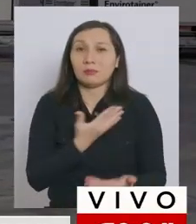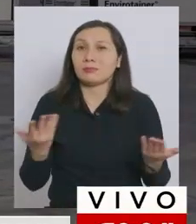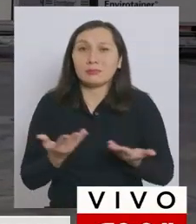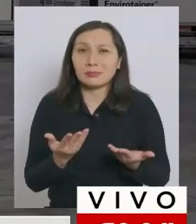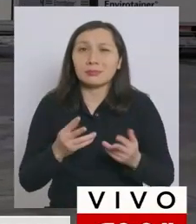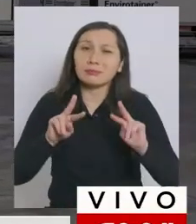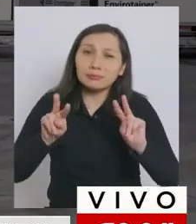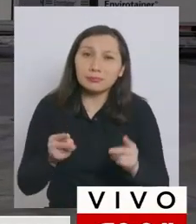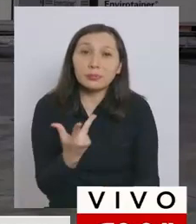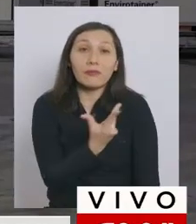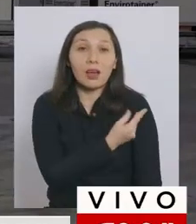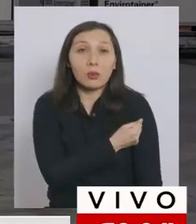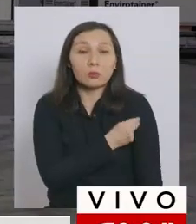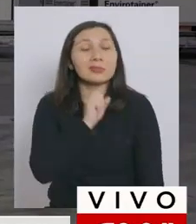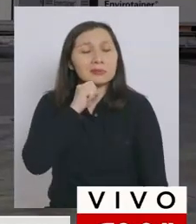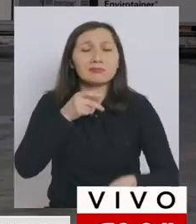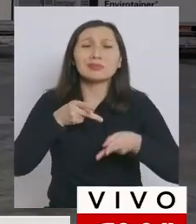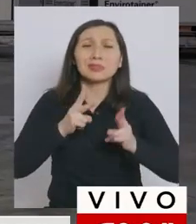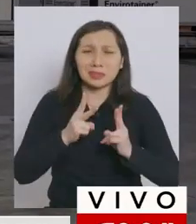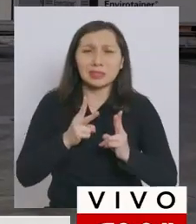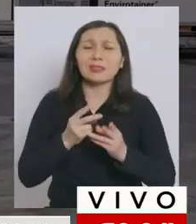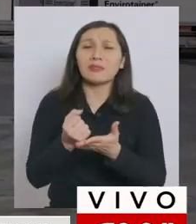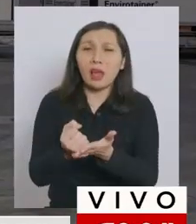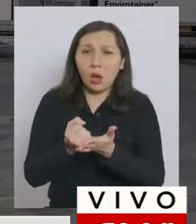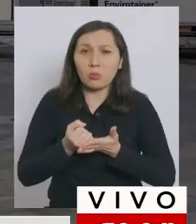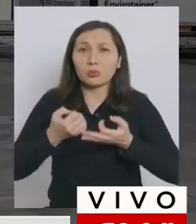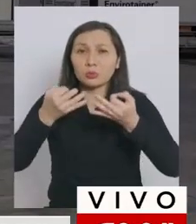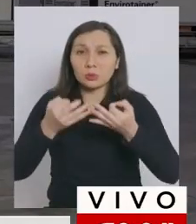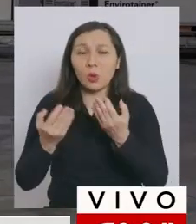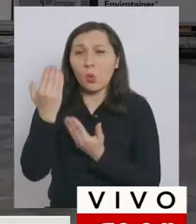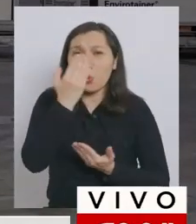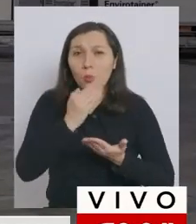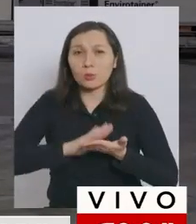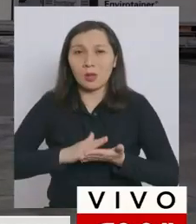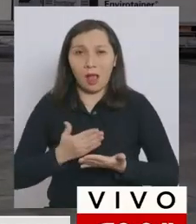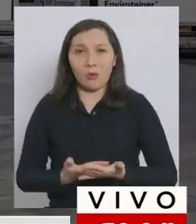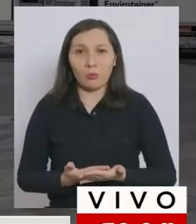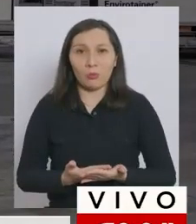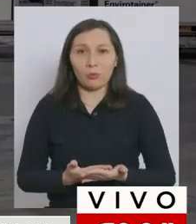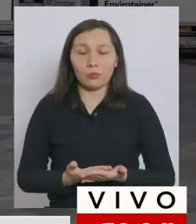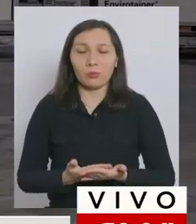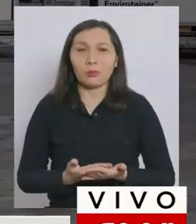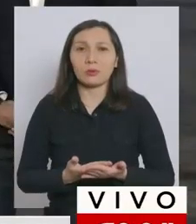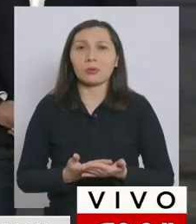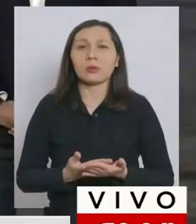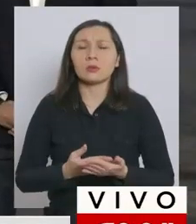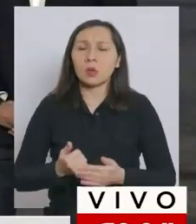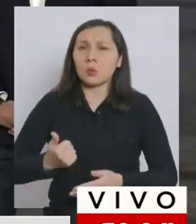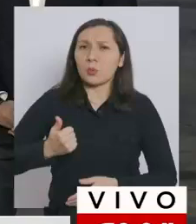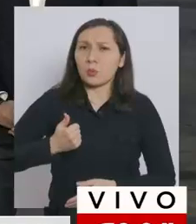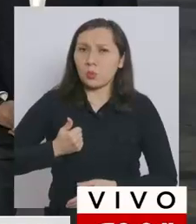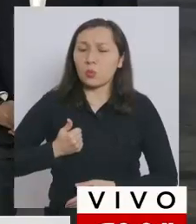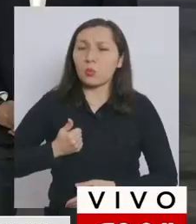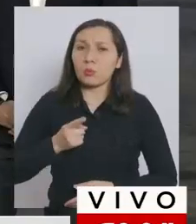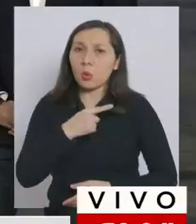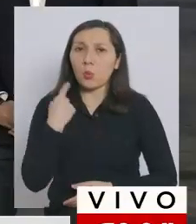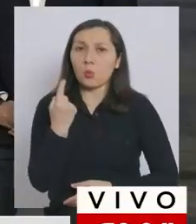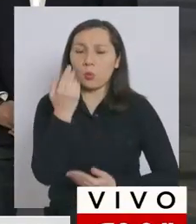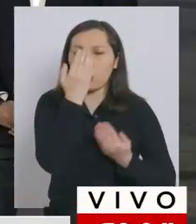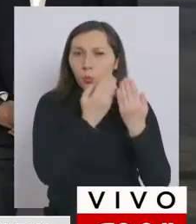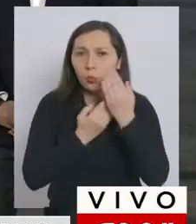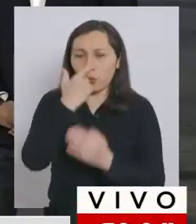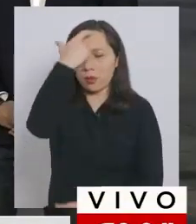la vacuna es eficaz es segura y protege la salud ya practicar rigurosamente nuestros